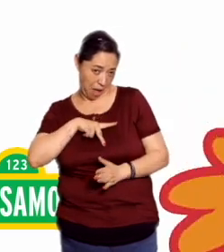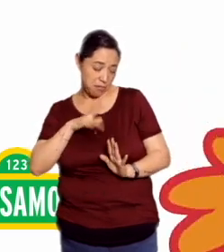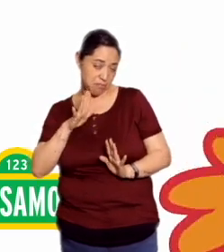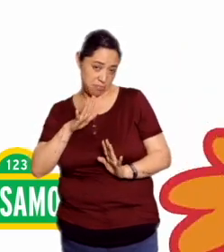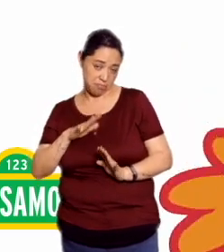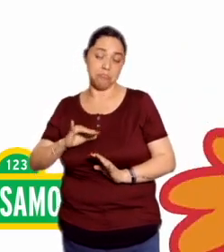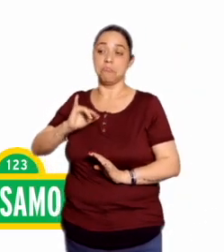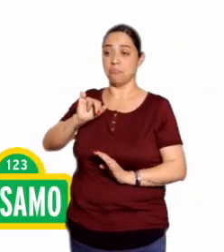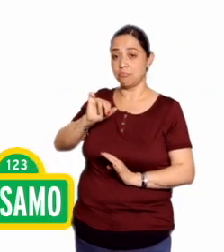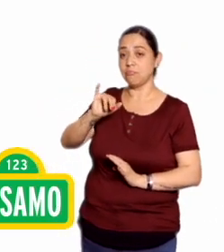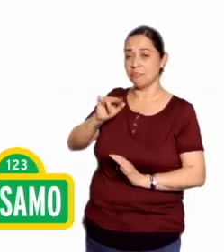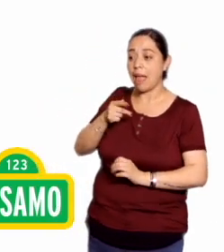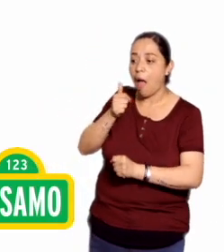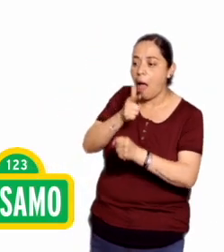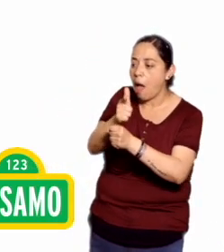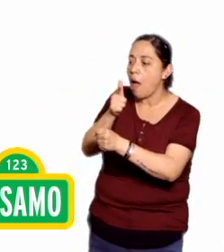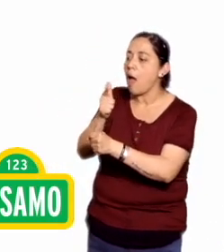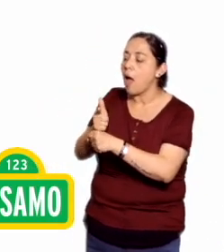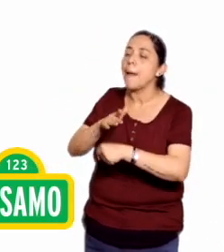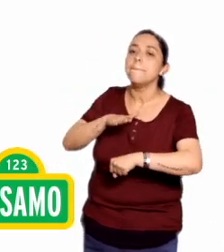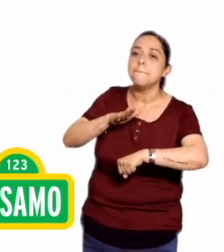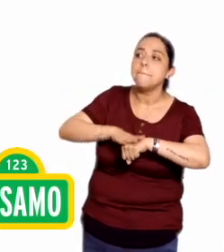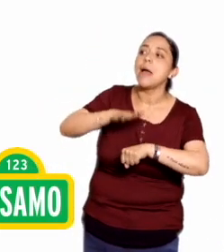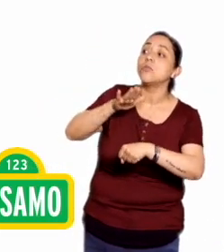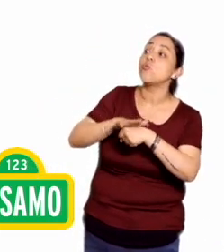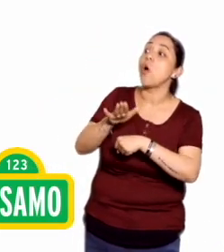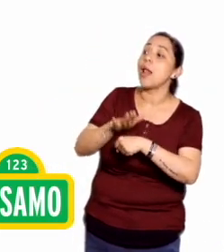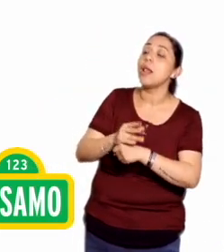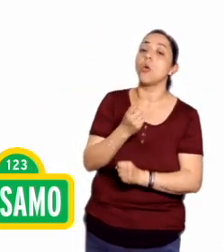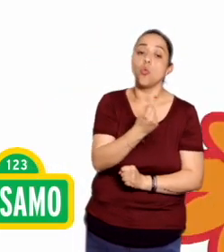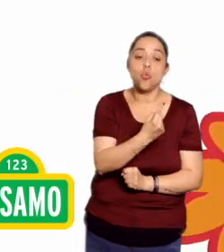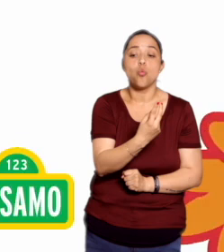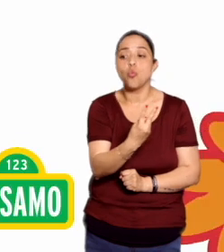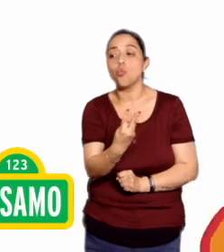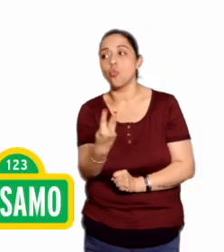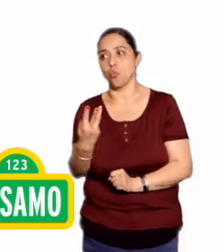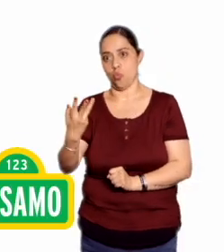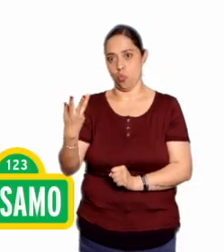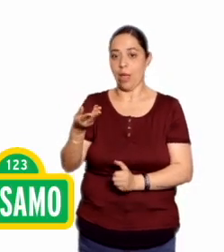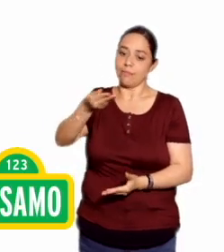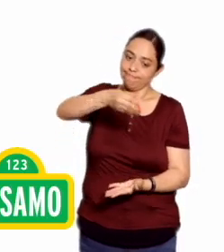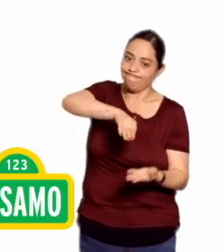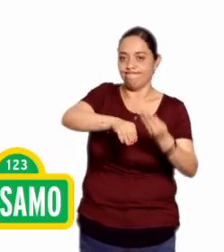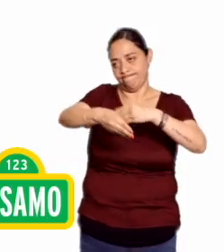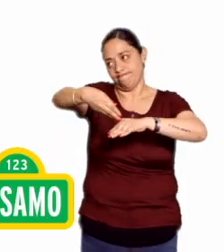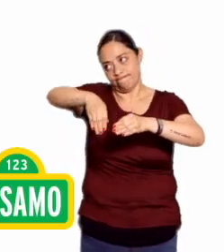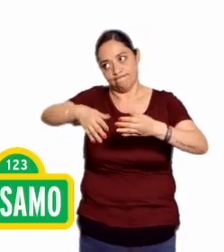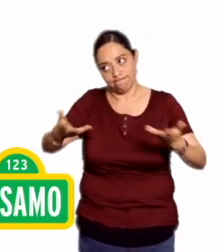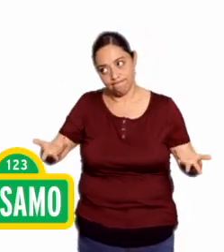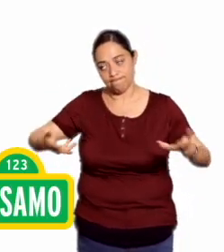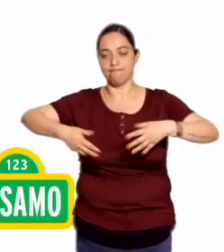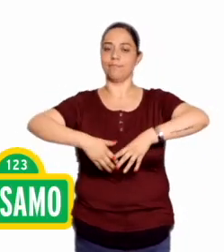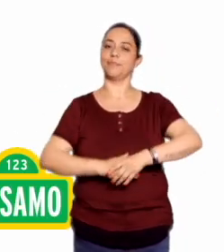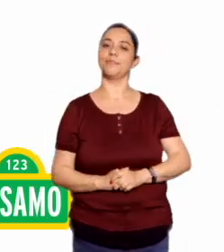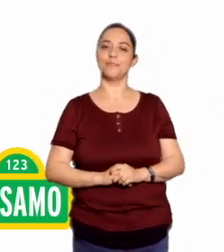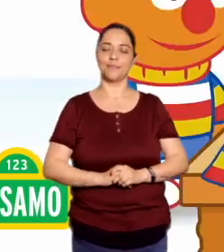la única manera de averiguar cuántas camisas hay en cada una es contando y doblando.